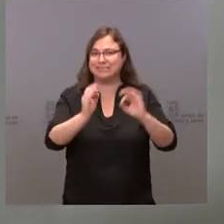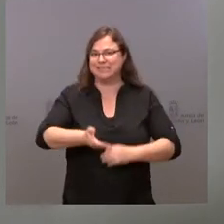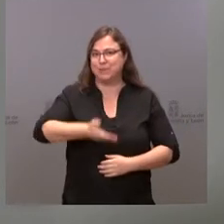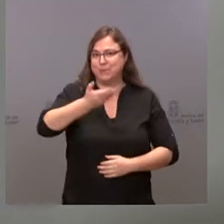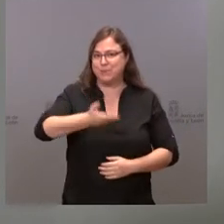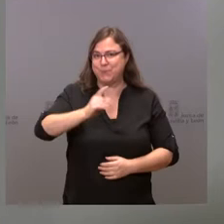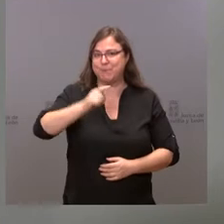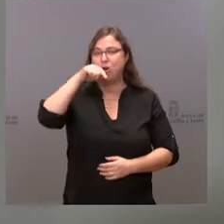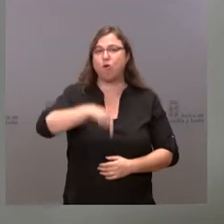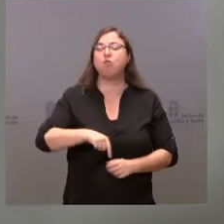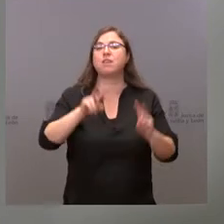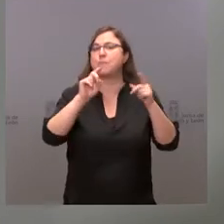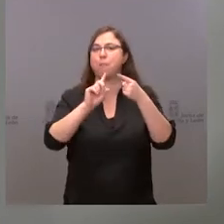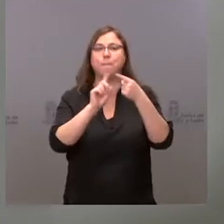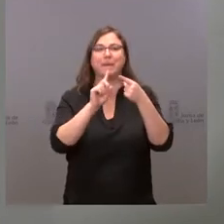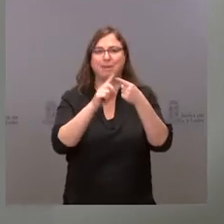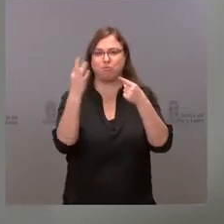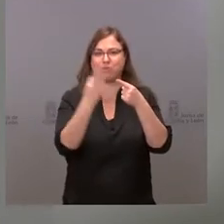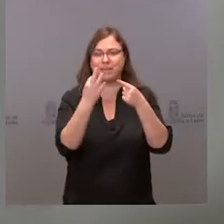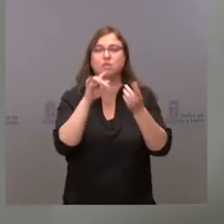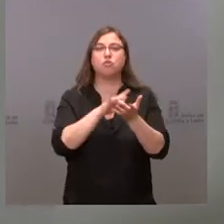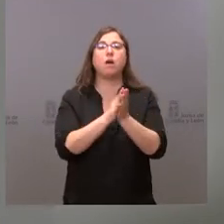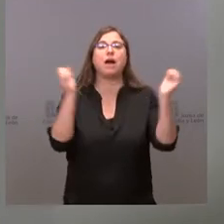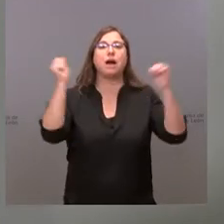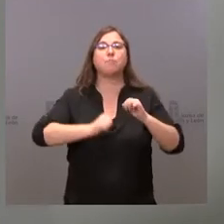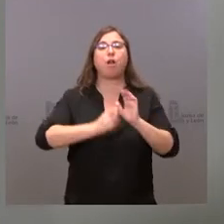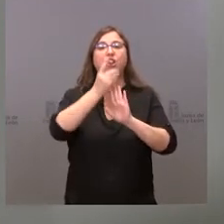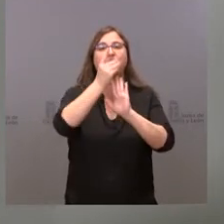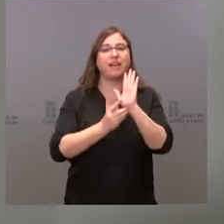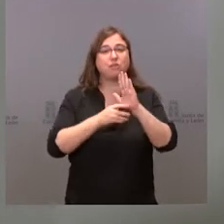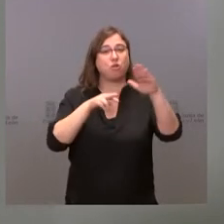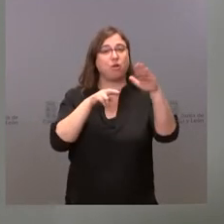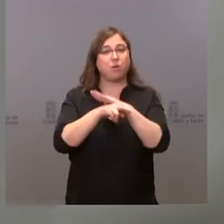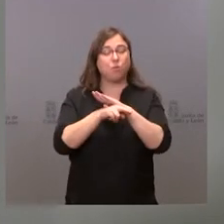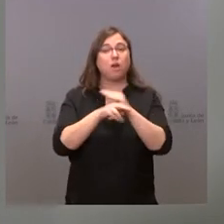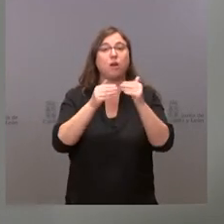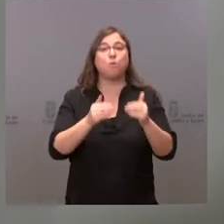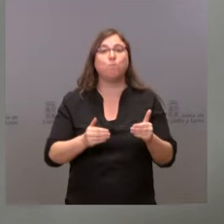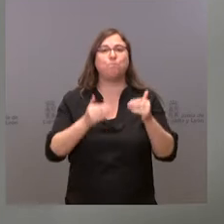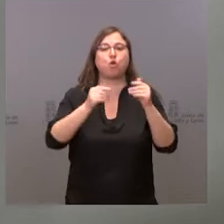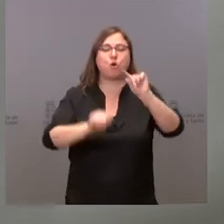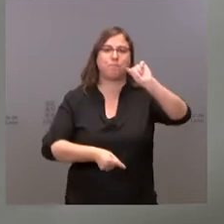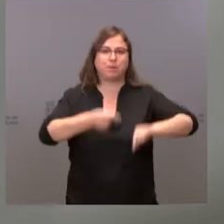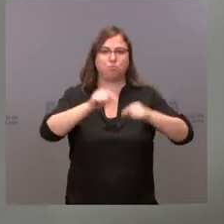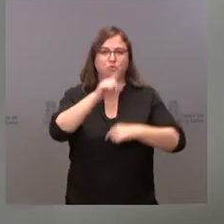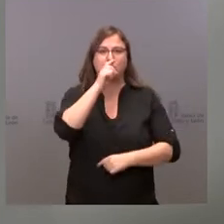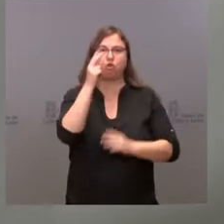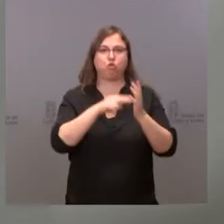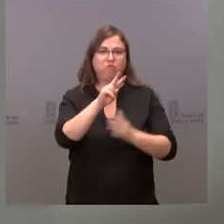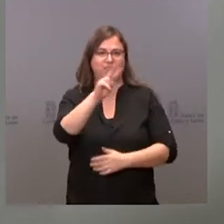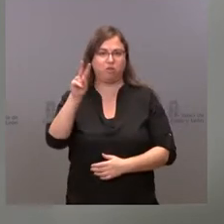en el día de hoy en primer lugar hemos aprobado el decreto que regula las condiciones de la prórroga presupuestaria para el año 2022